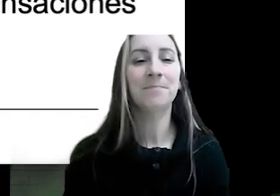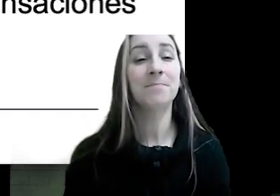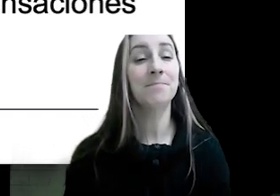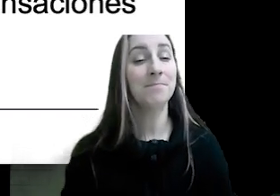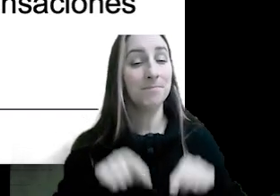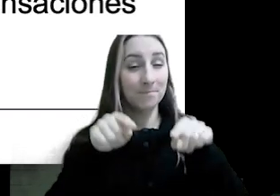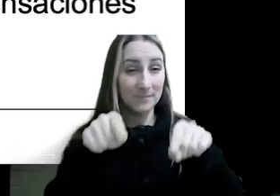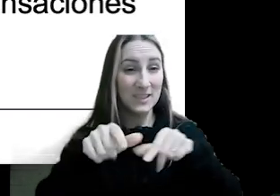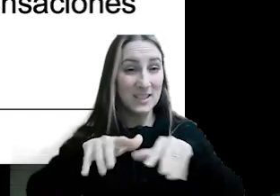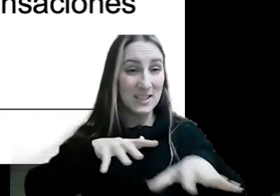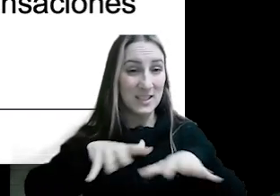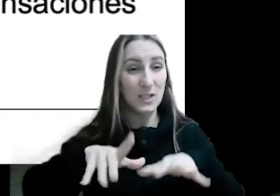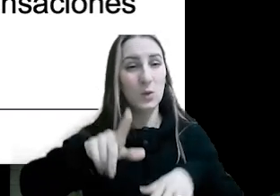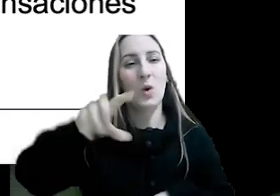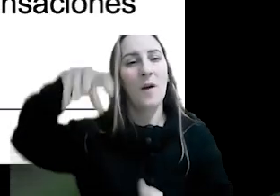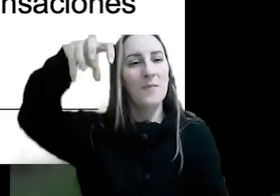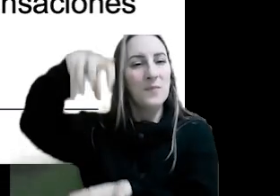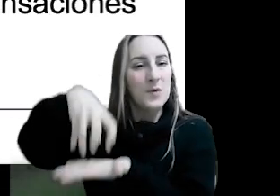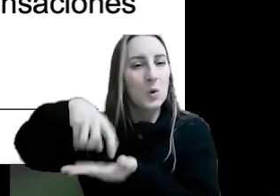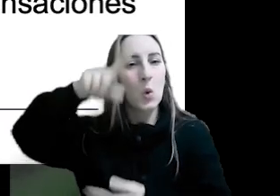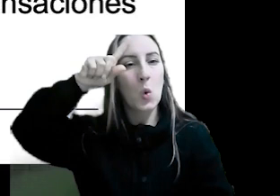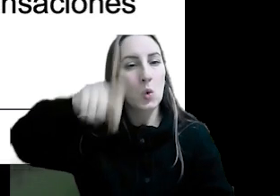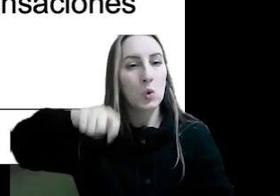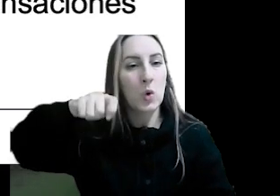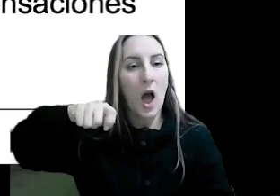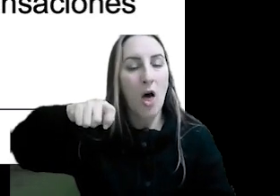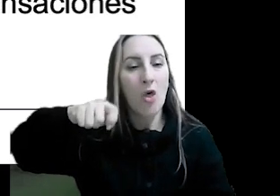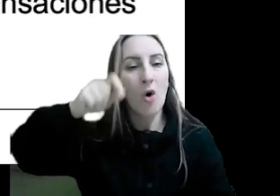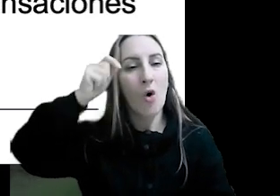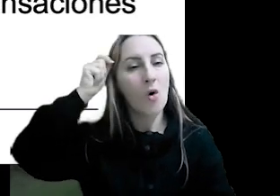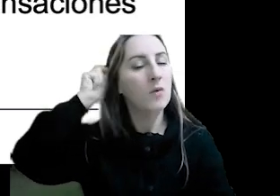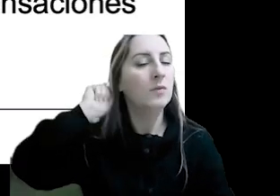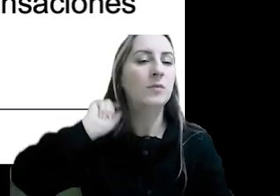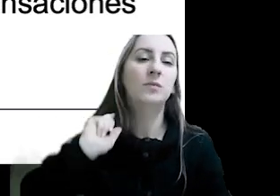caso, el juzgado, entiendo ya considerando el